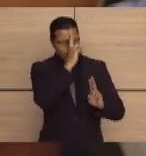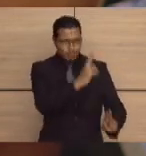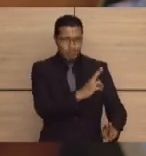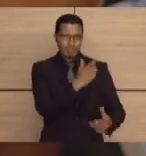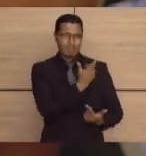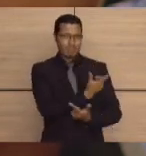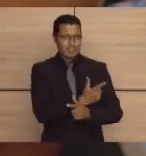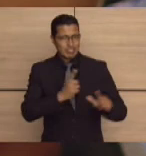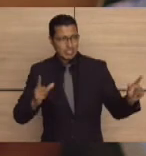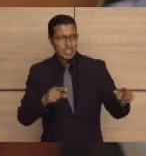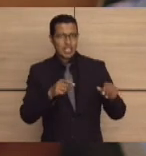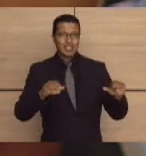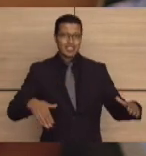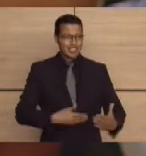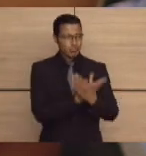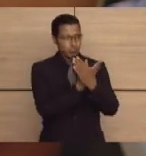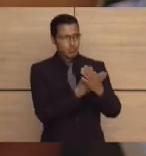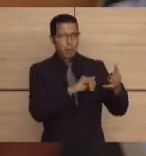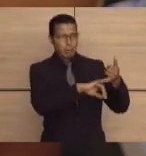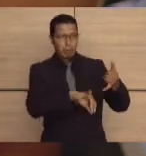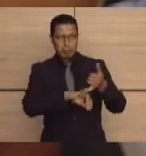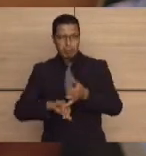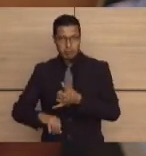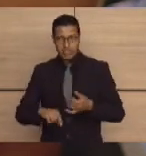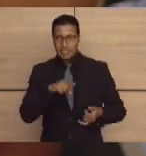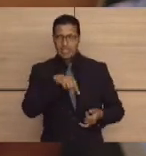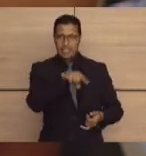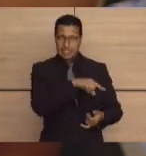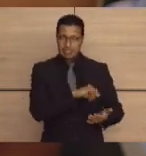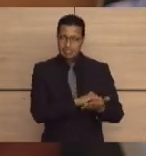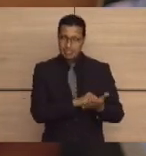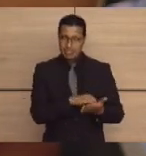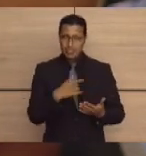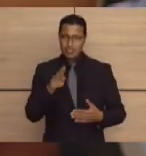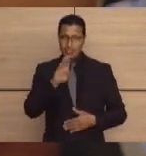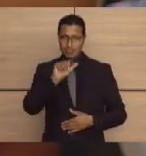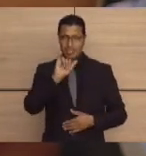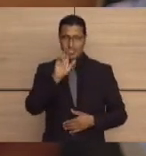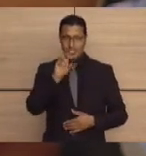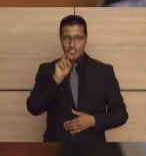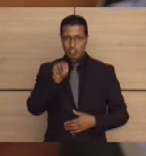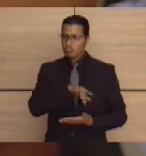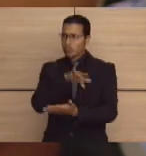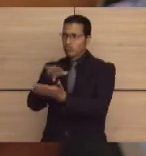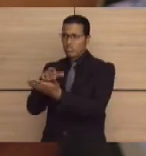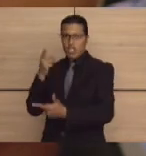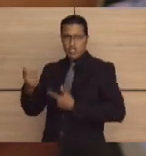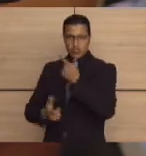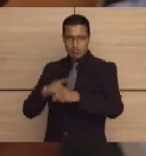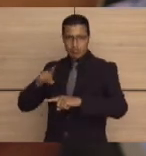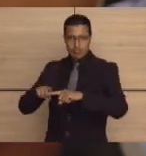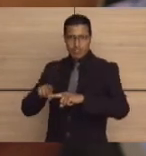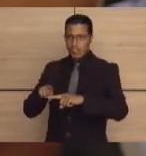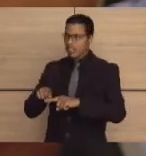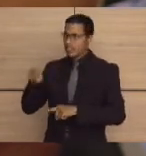nueva de repúblicas en el mundo, y Byron se fue a Grecia a luchar por los griegos porque no pudo venir a